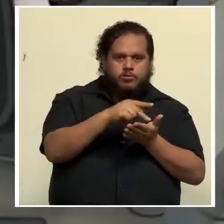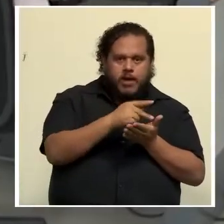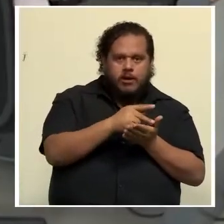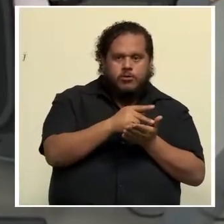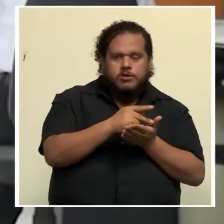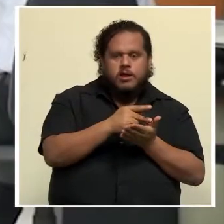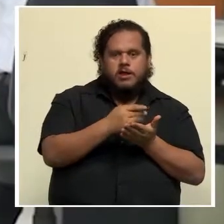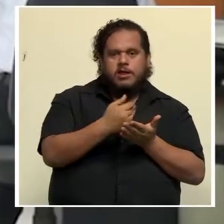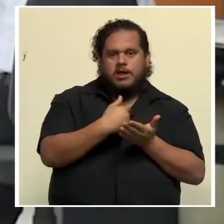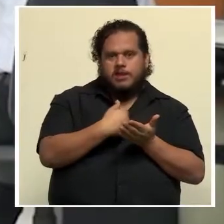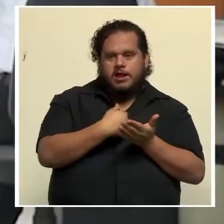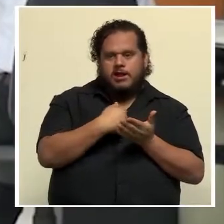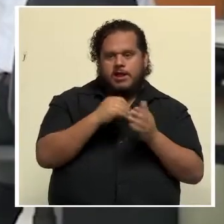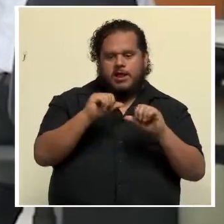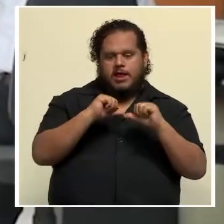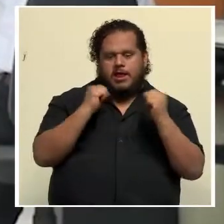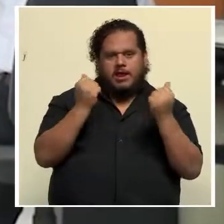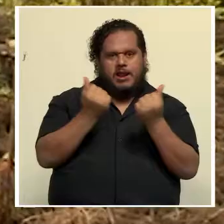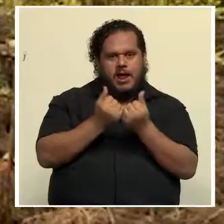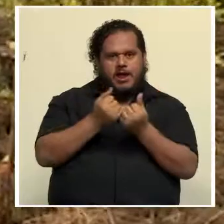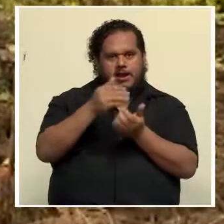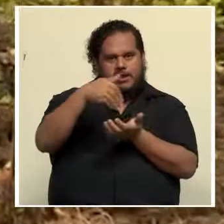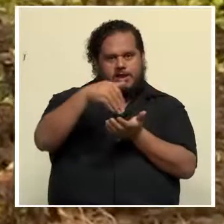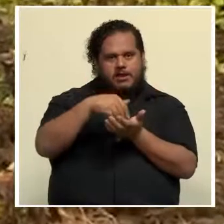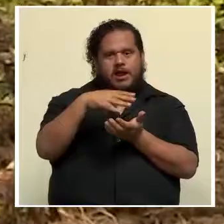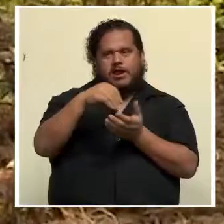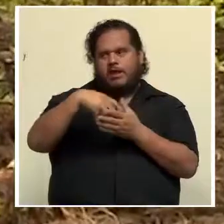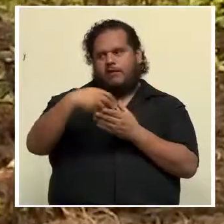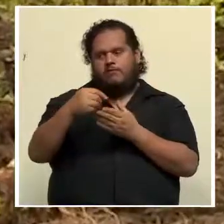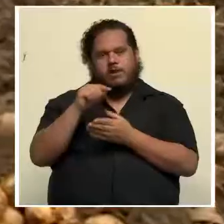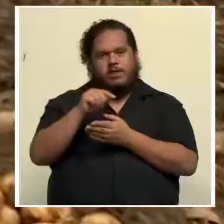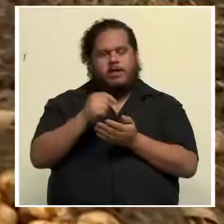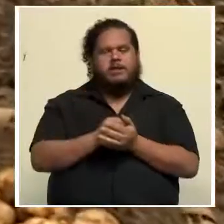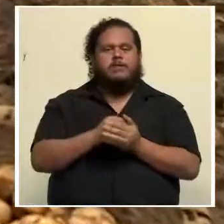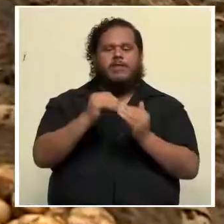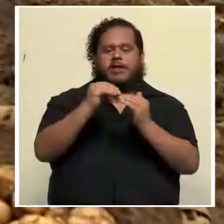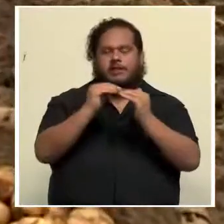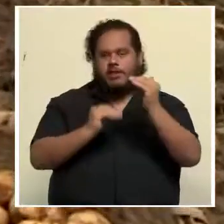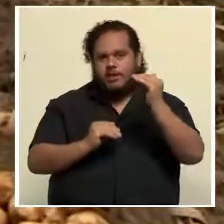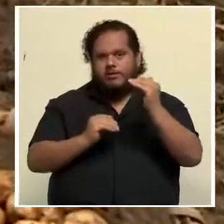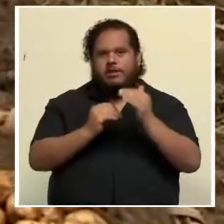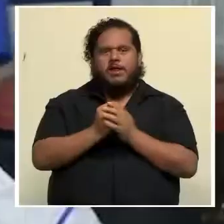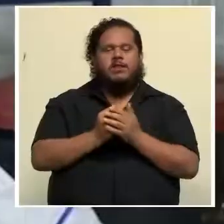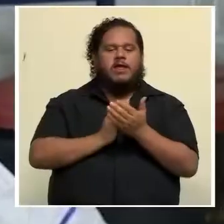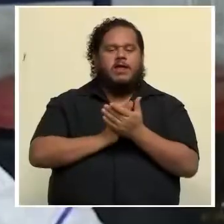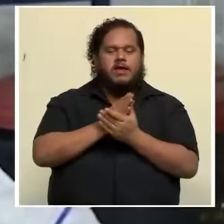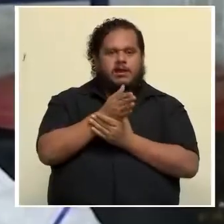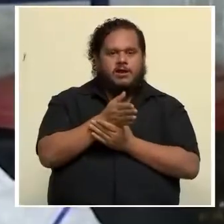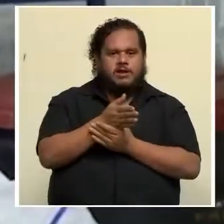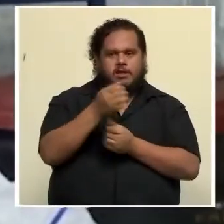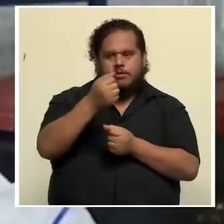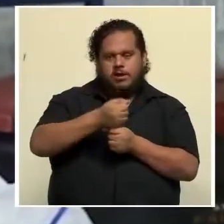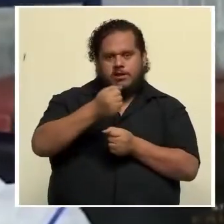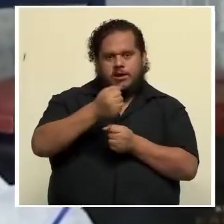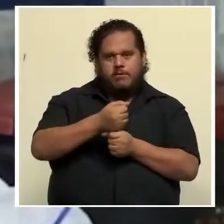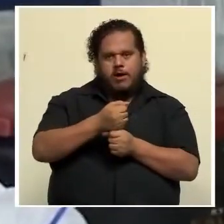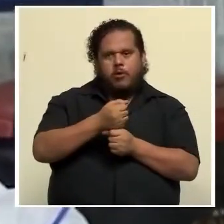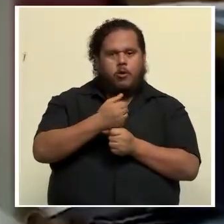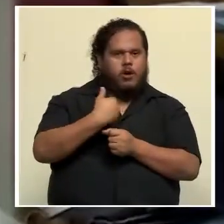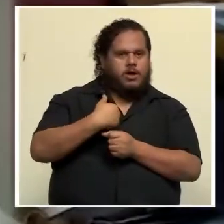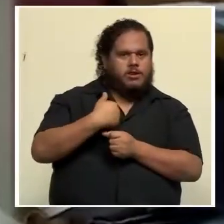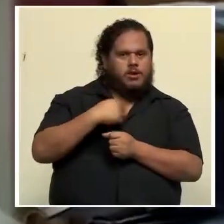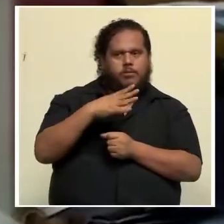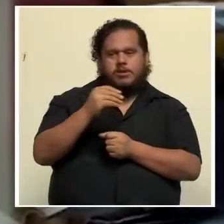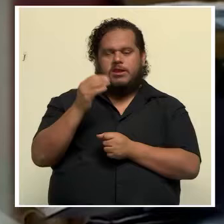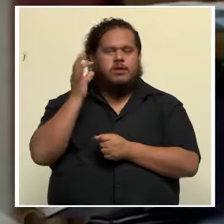perciben en el gran área metropolitana y fuera de ella. Desigualdad en el acceso al trabajo entre hombres